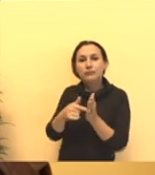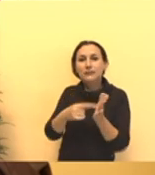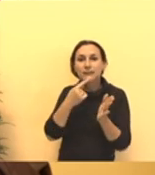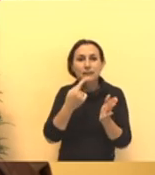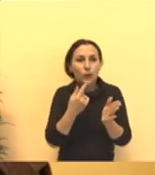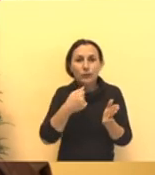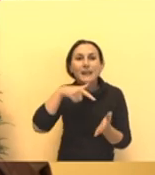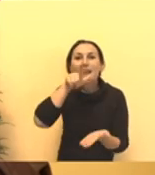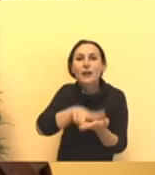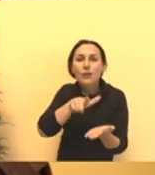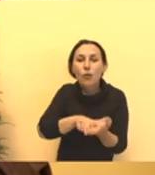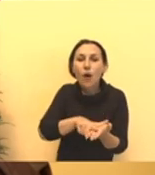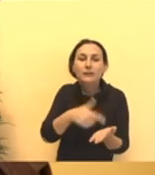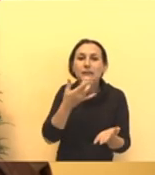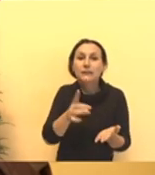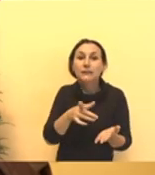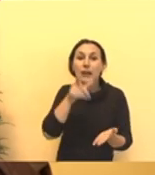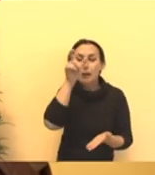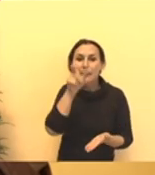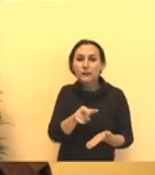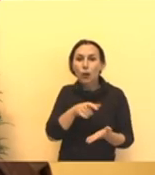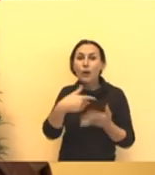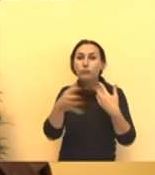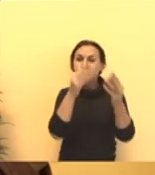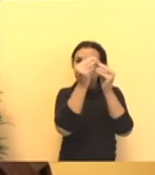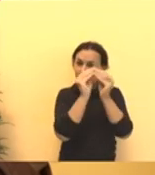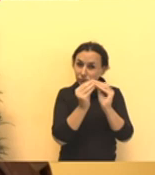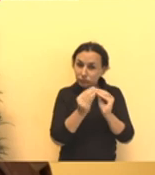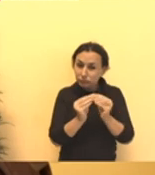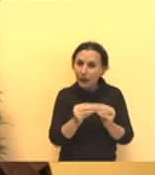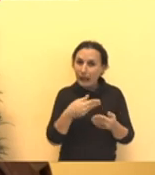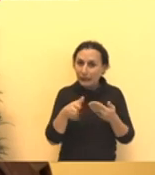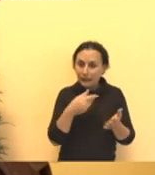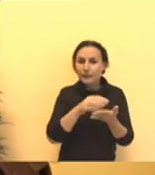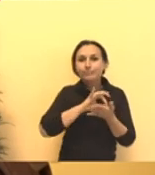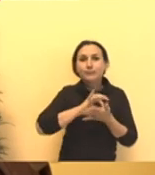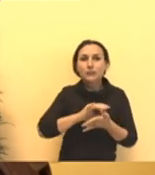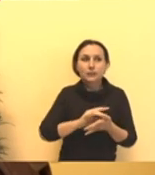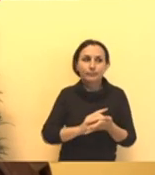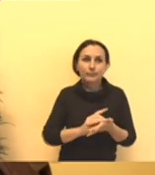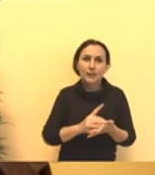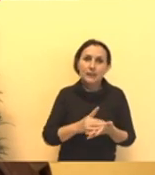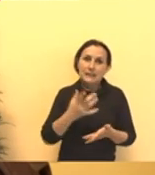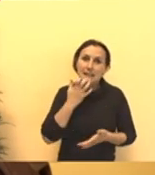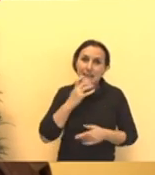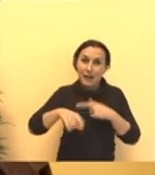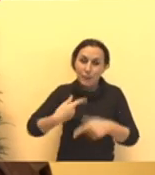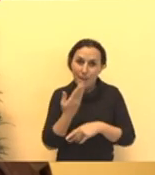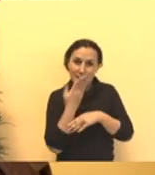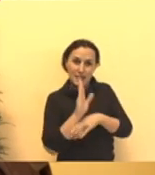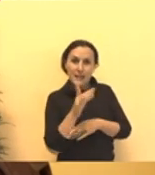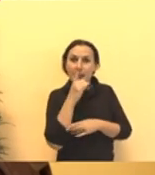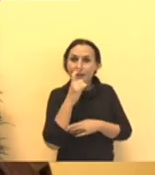hizo esa guía, cuando las presenta, en la presentación, hay que utilizar lenguaje fácil, ¿vale? Para determinados